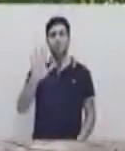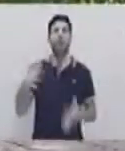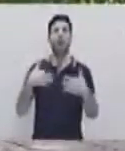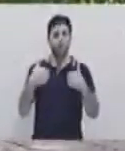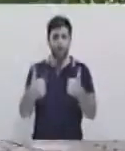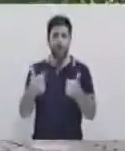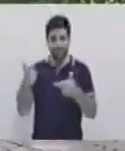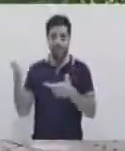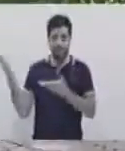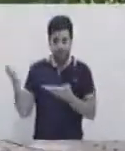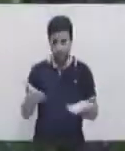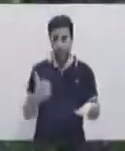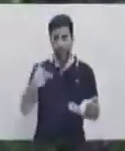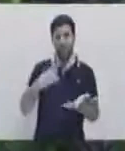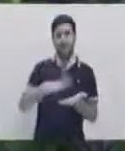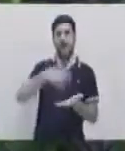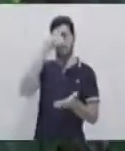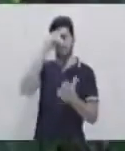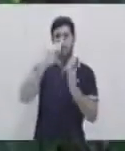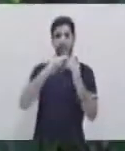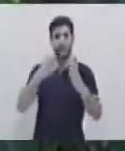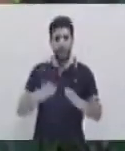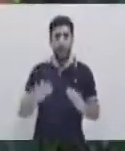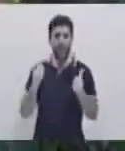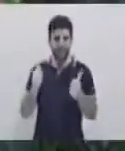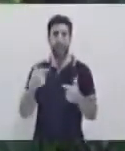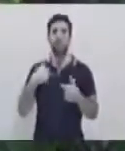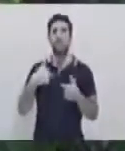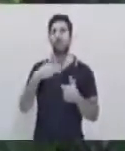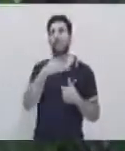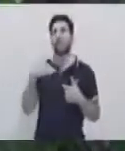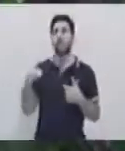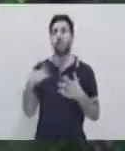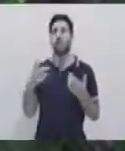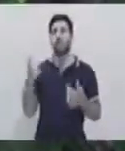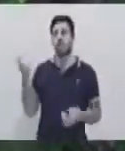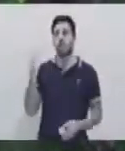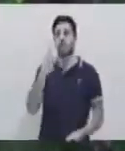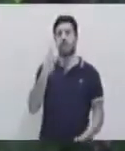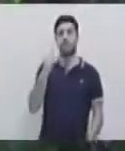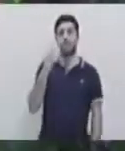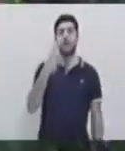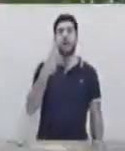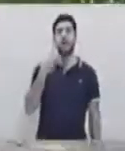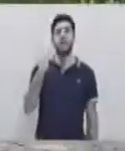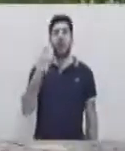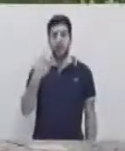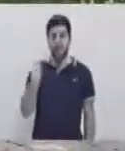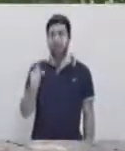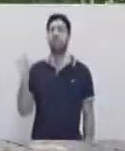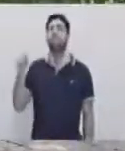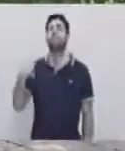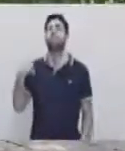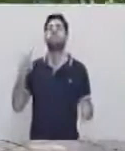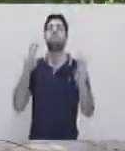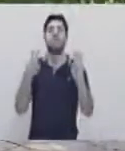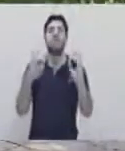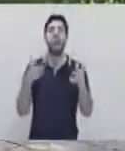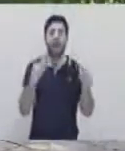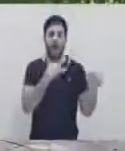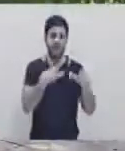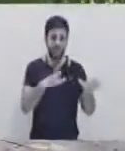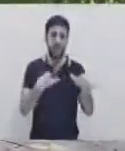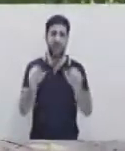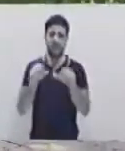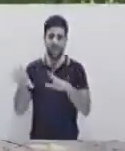Hola chicos, bienvenidos nuevamente a su segmento Aprendo en Casa. Mi nombre es Bárbara Cordón. El día de hoy vamos a